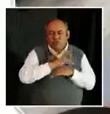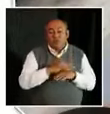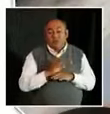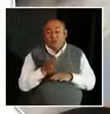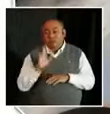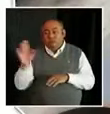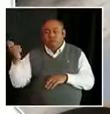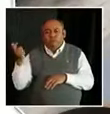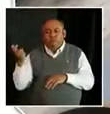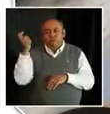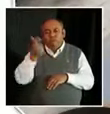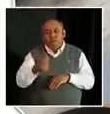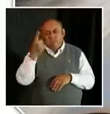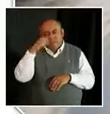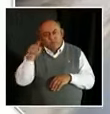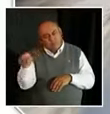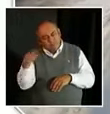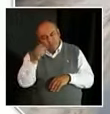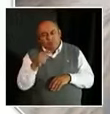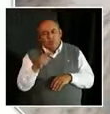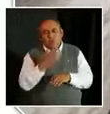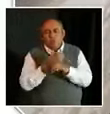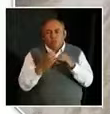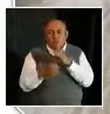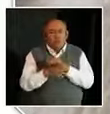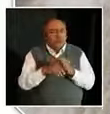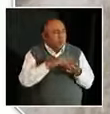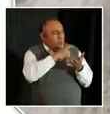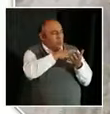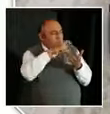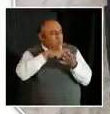para todos los equipos eléctricos. Vemos aquí un poco